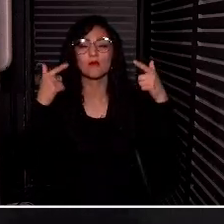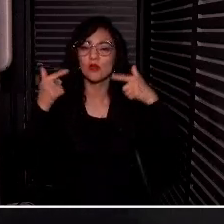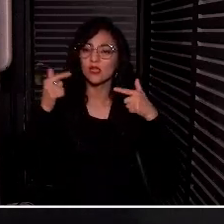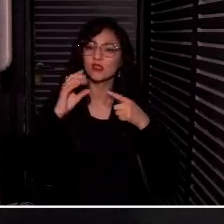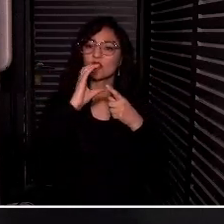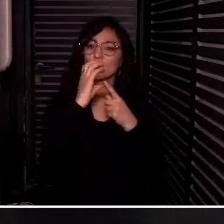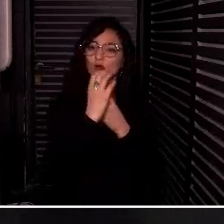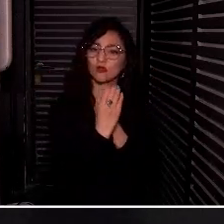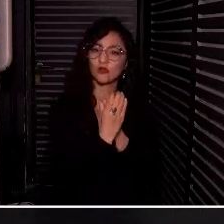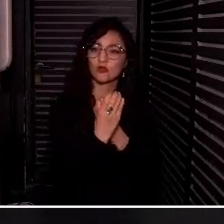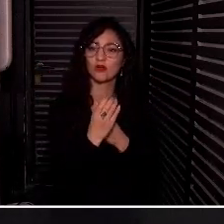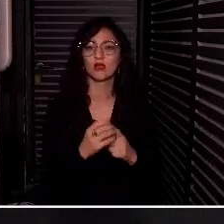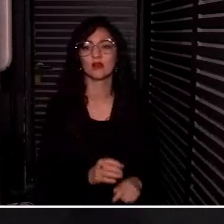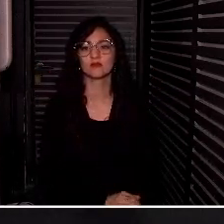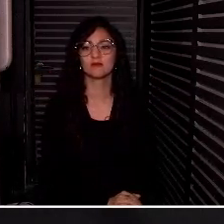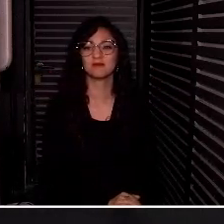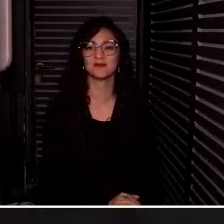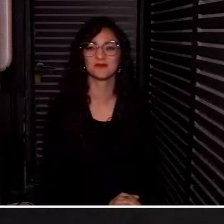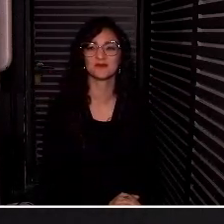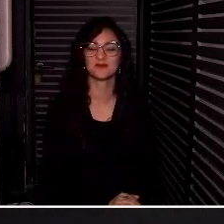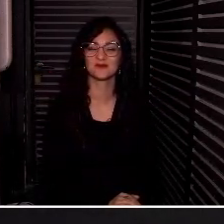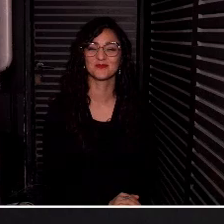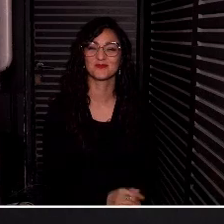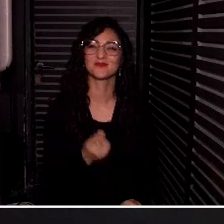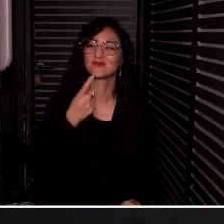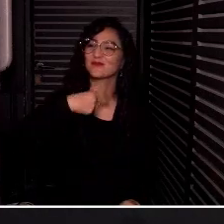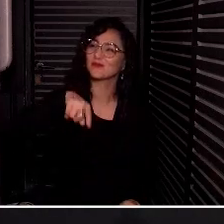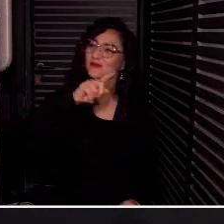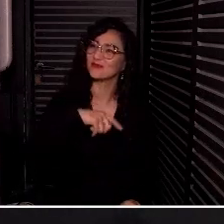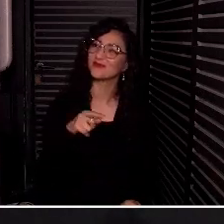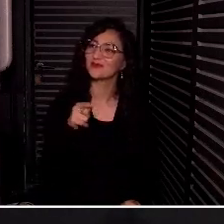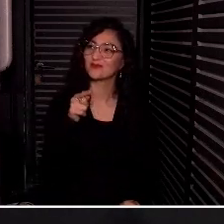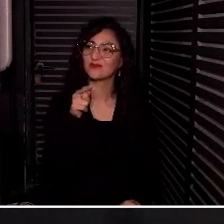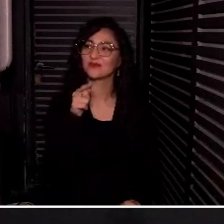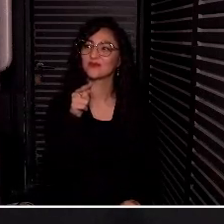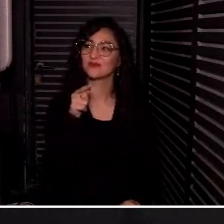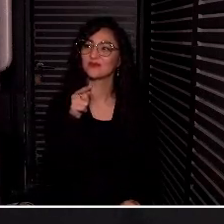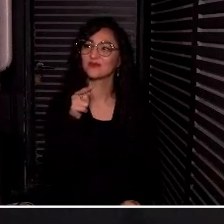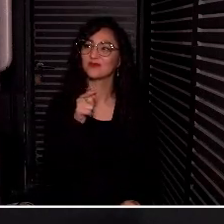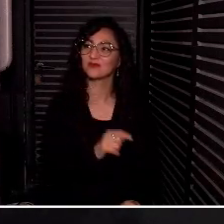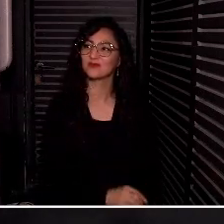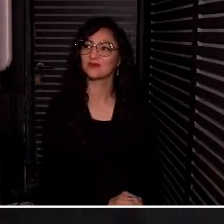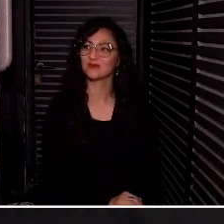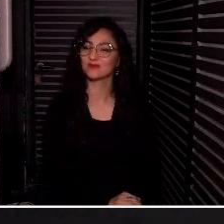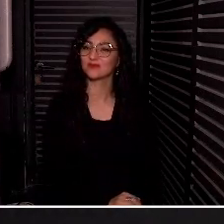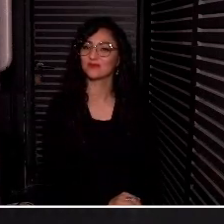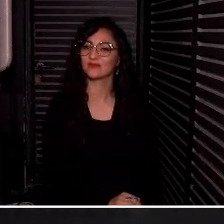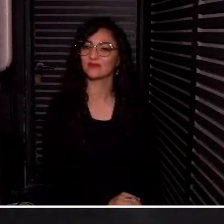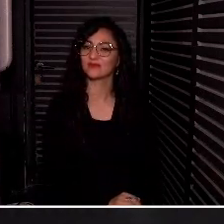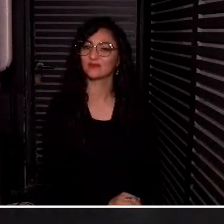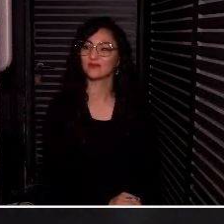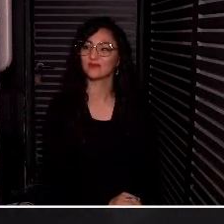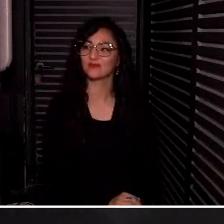etc tengamos la posibilidad de encontrar este tipo de pare